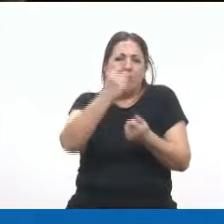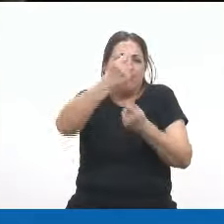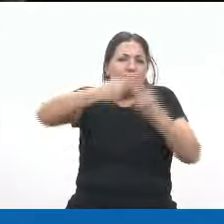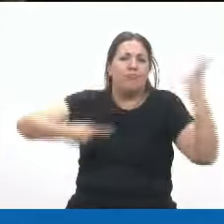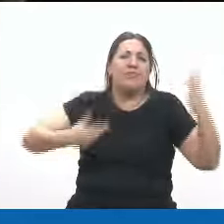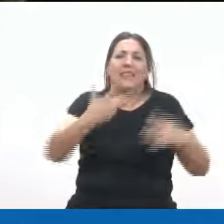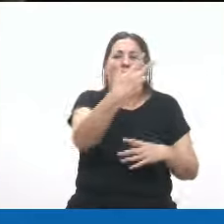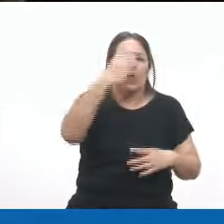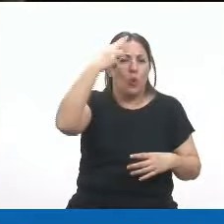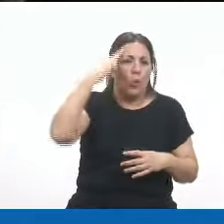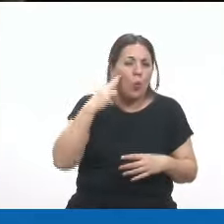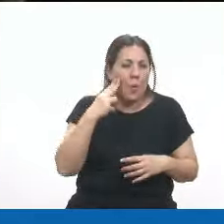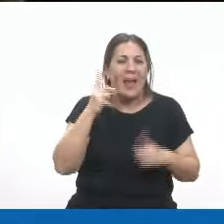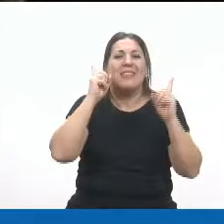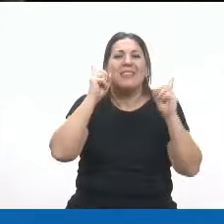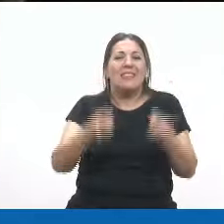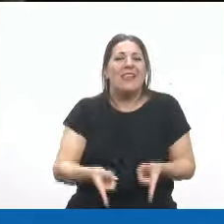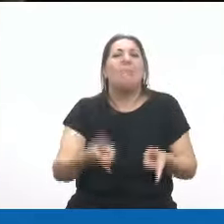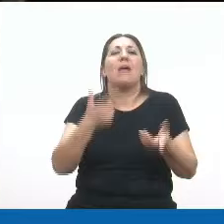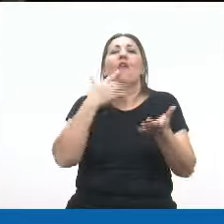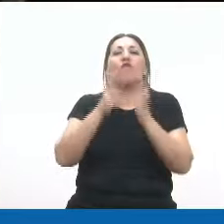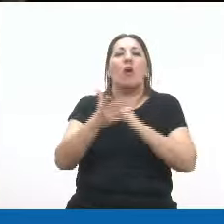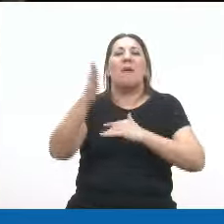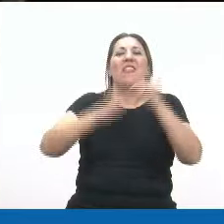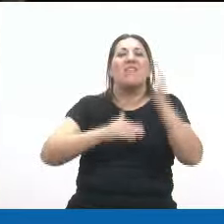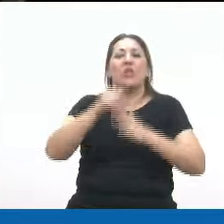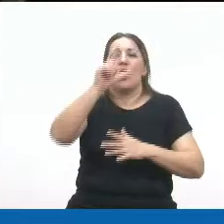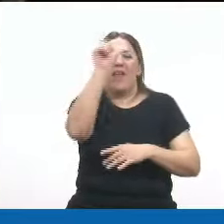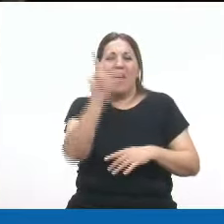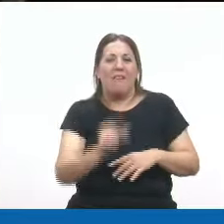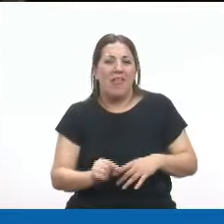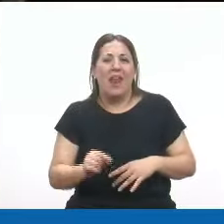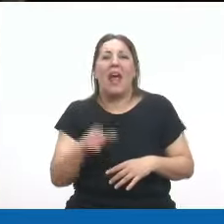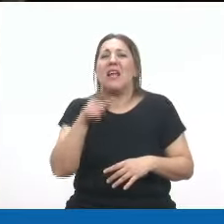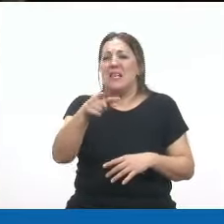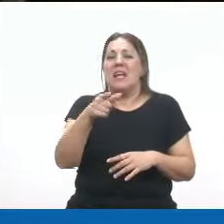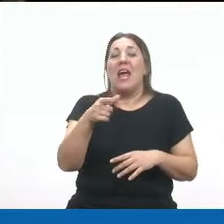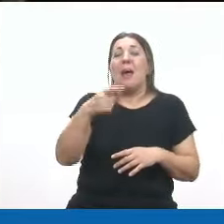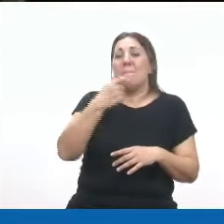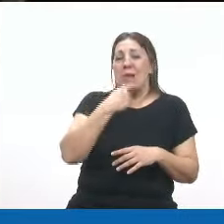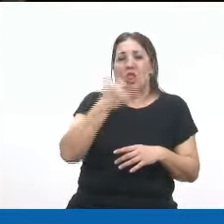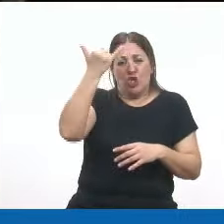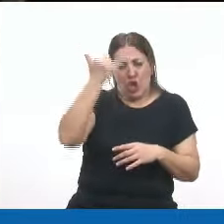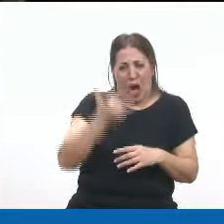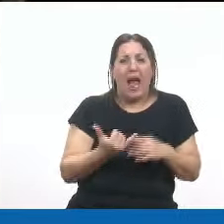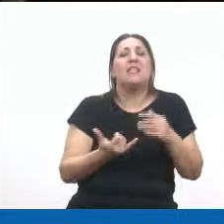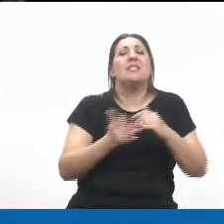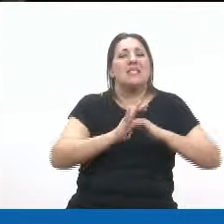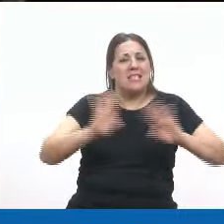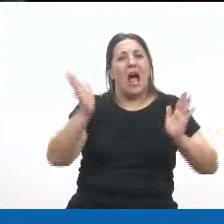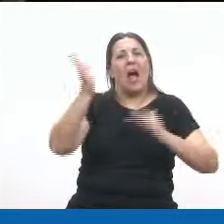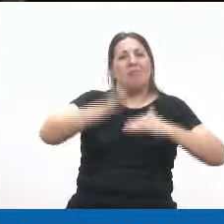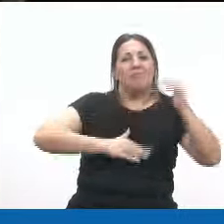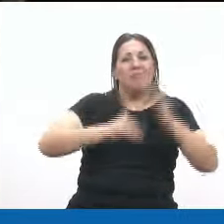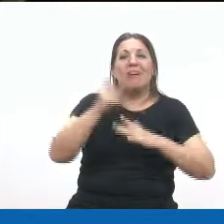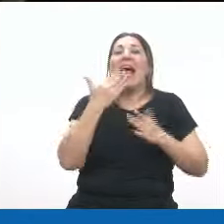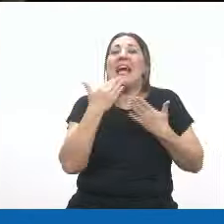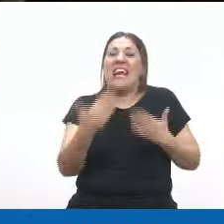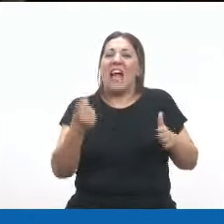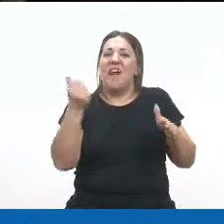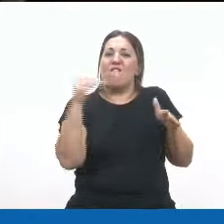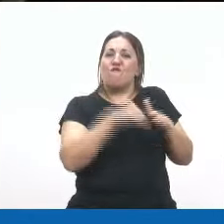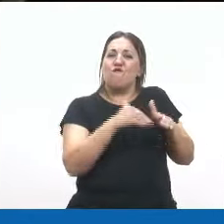infraestructura Federal en Mendoza se han hecho se han iniciado obras con el fondo de infraestructura Federal tamb bien de